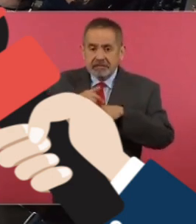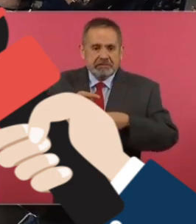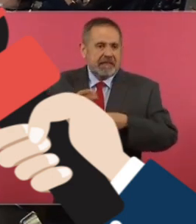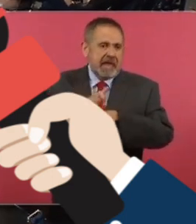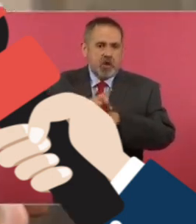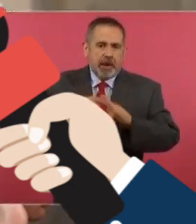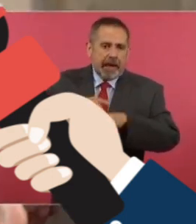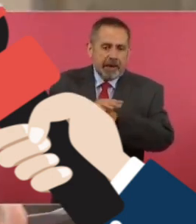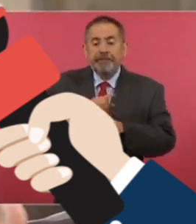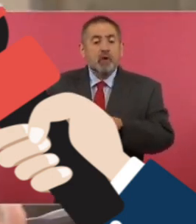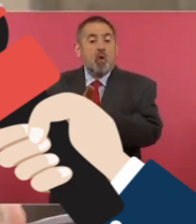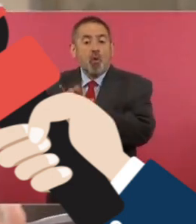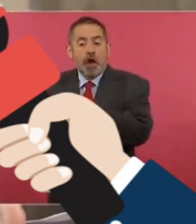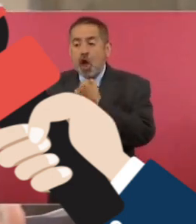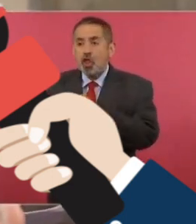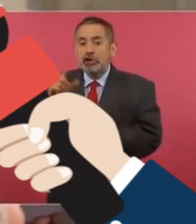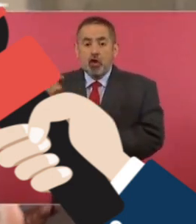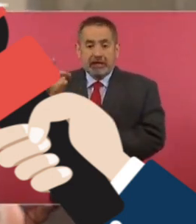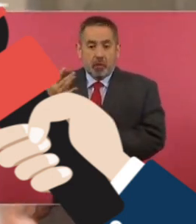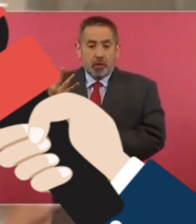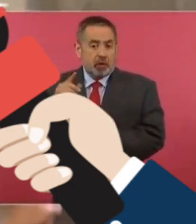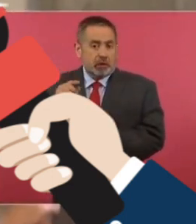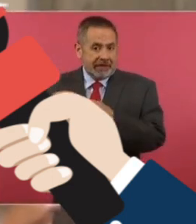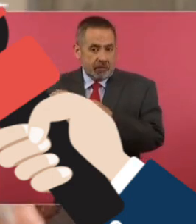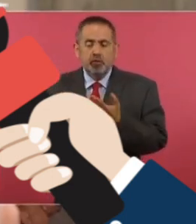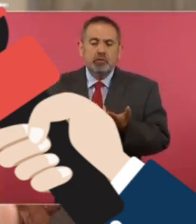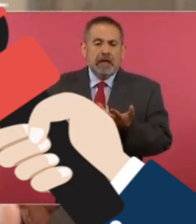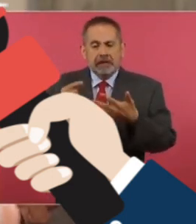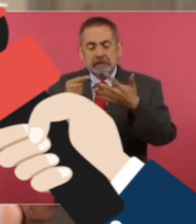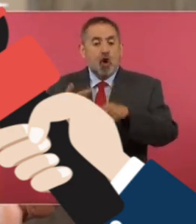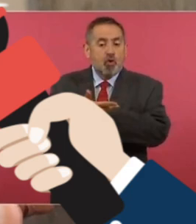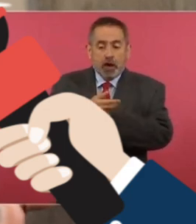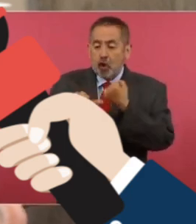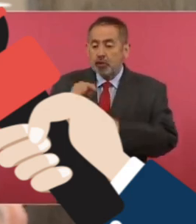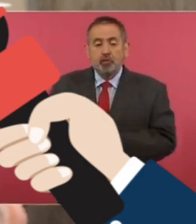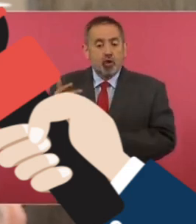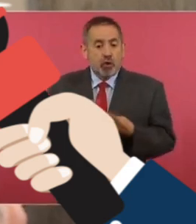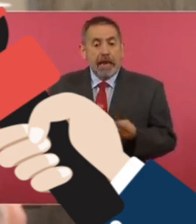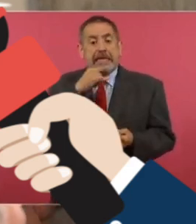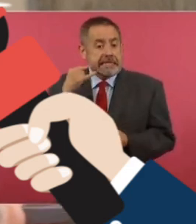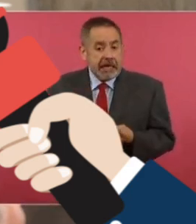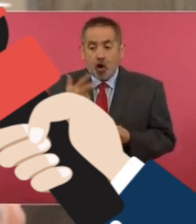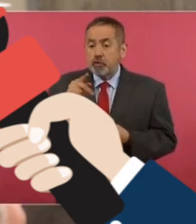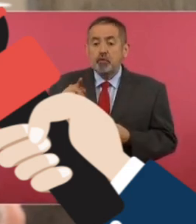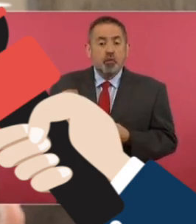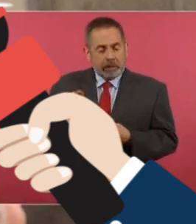actualiza diariamente en Uruguay son 12 dólares y así nos podemos ir Honduras